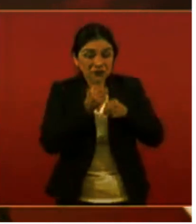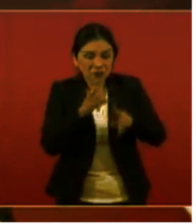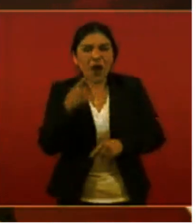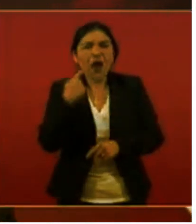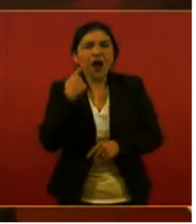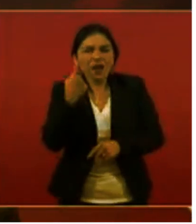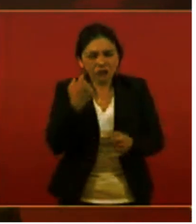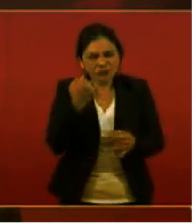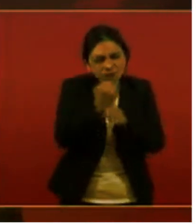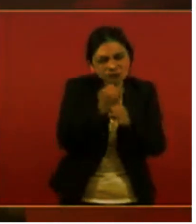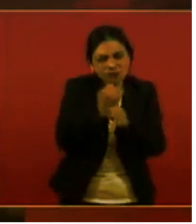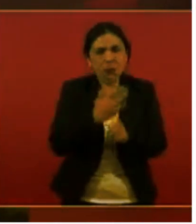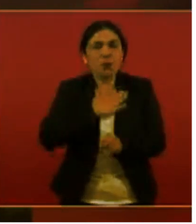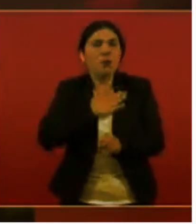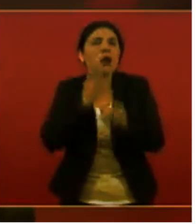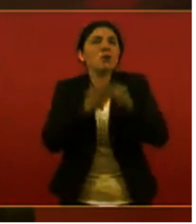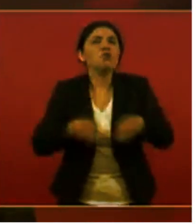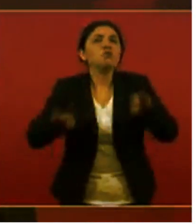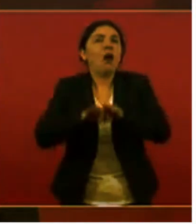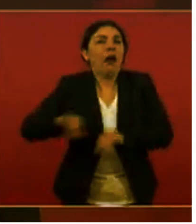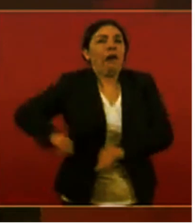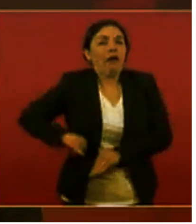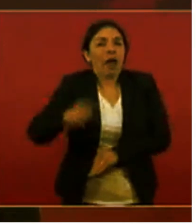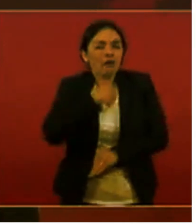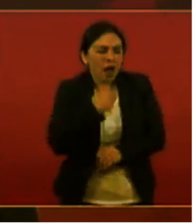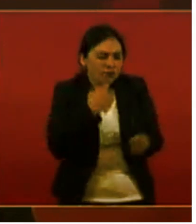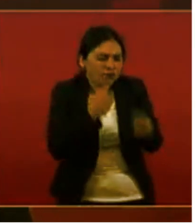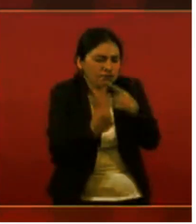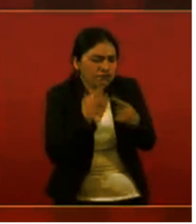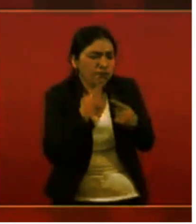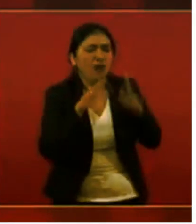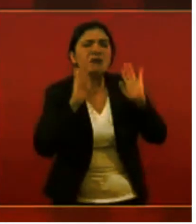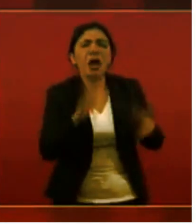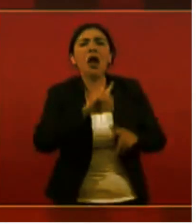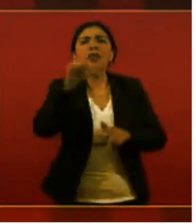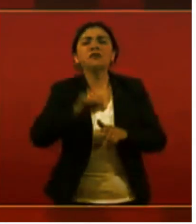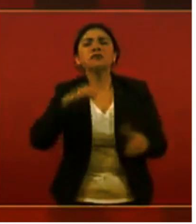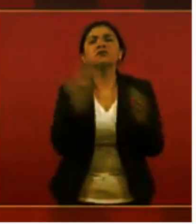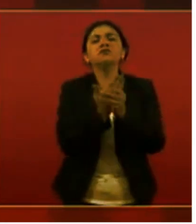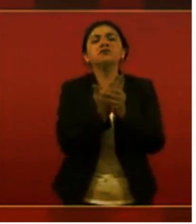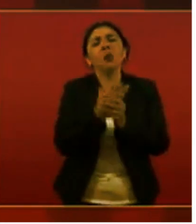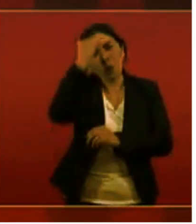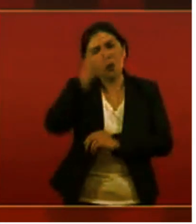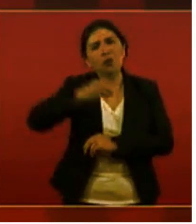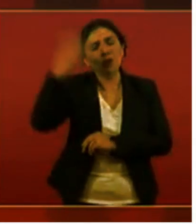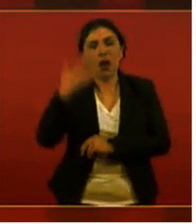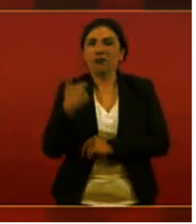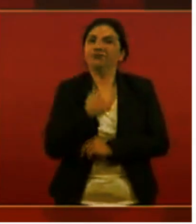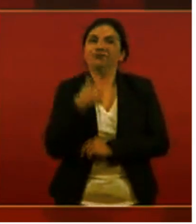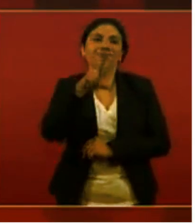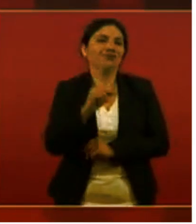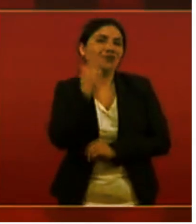Nosotros queremos que no se cierren, que todo se ventile, que la vida pública sea cada vez más